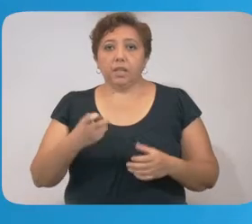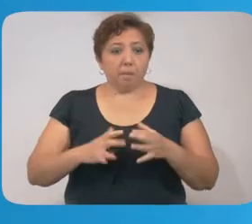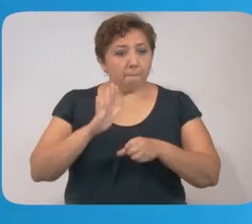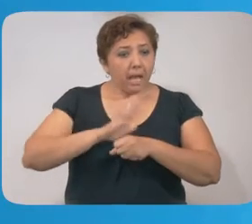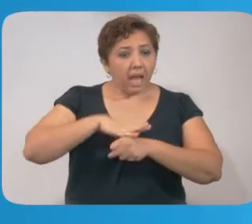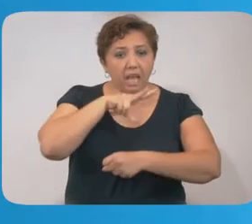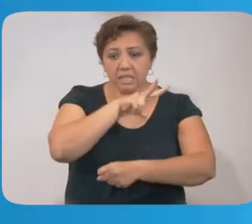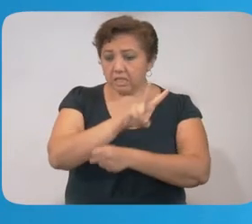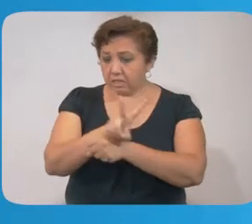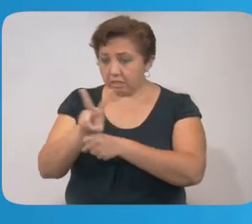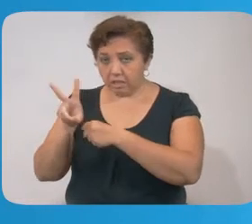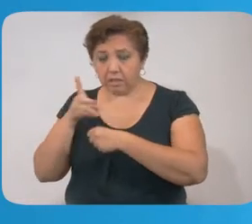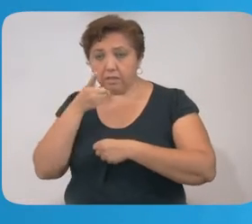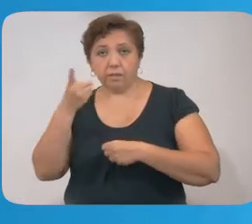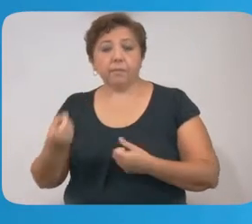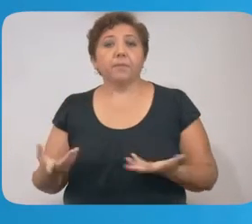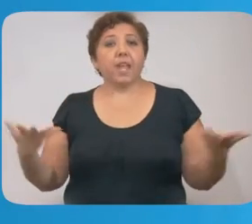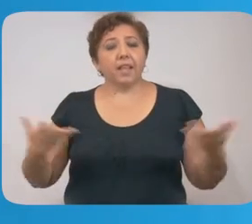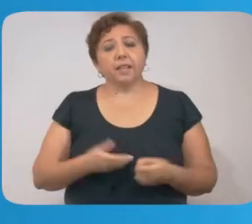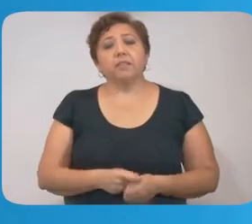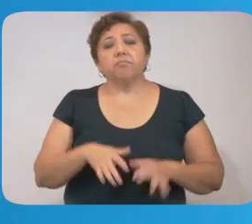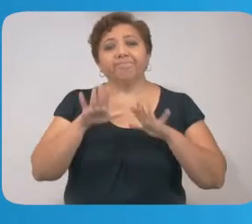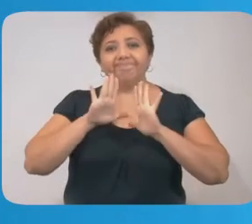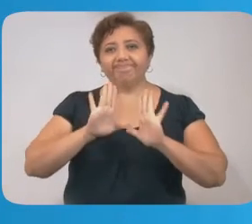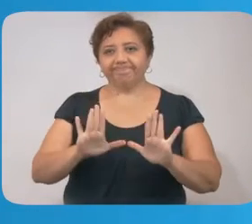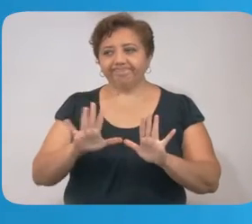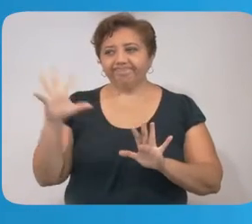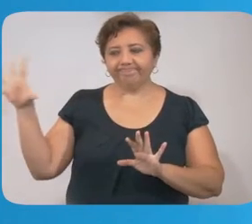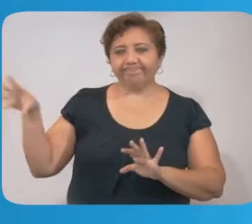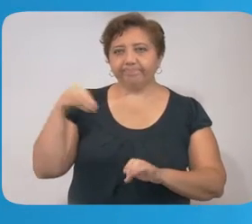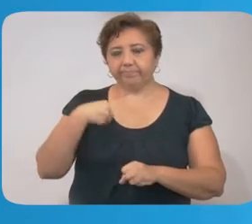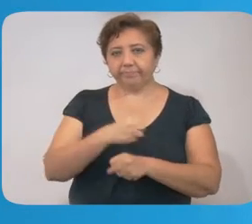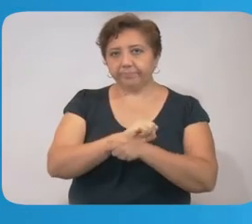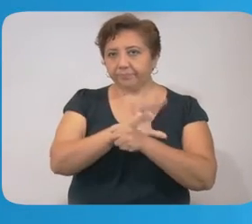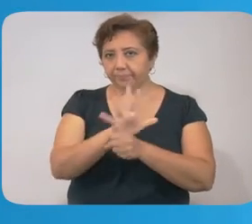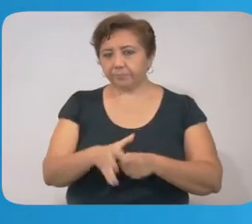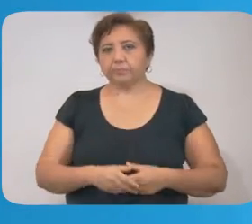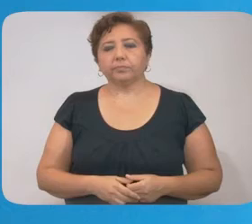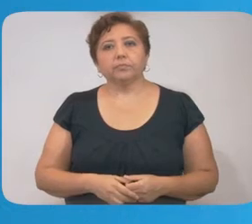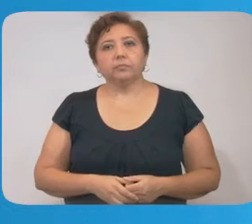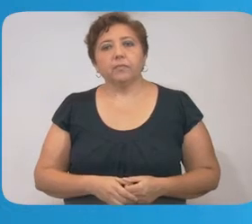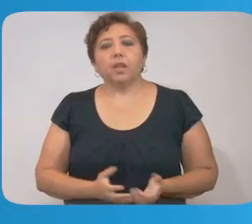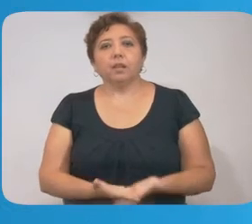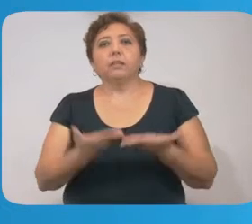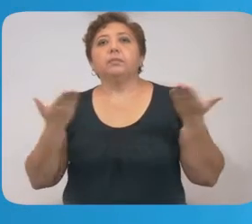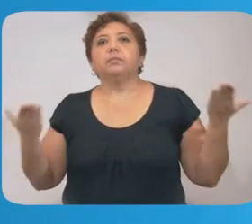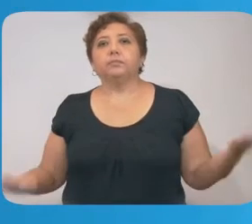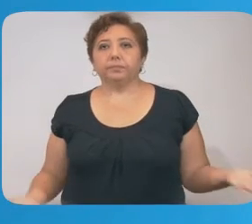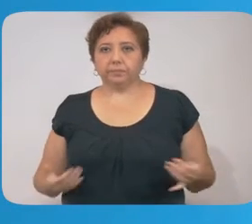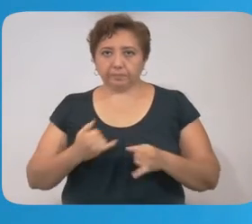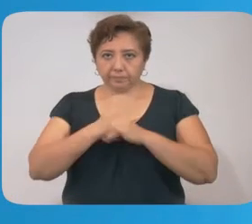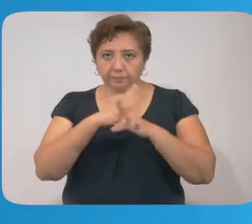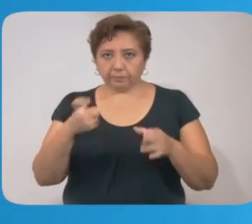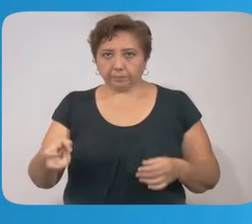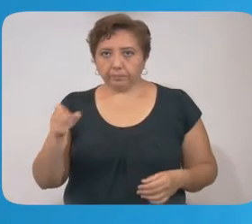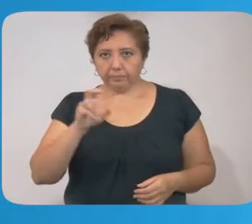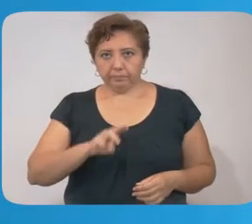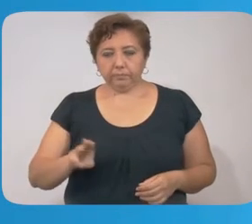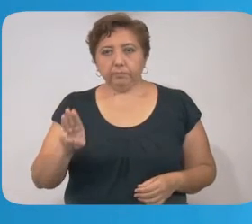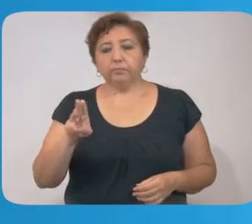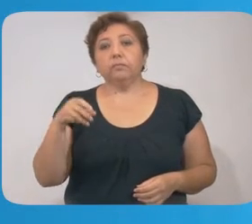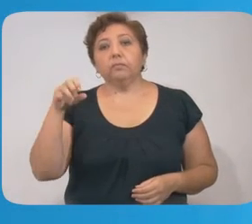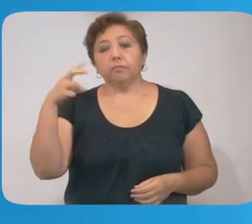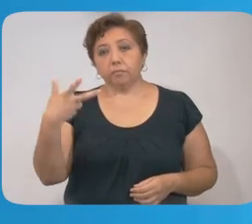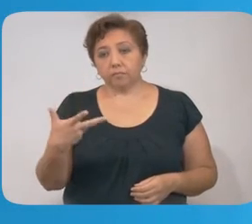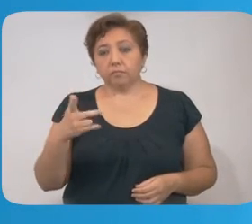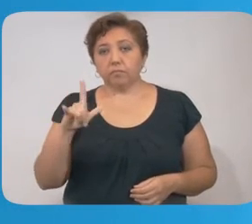mayor vigilancia epidemiológica permitirá cortar oportunamente cadenas de contagio. A continuación, el parte médico de este miércoles